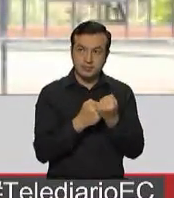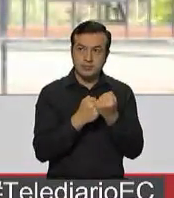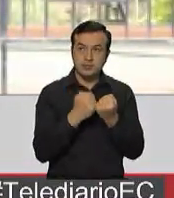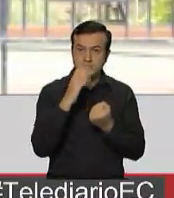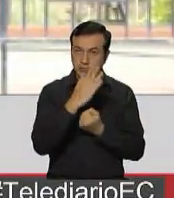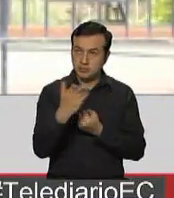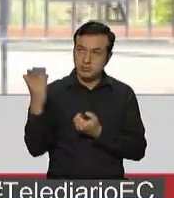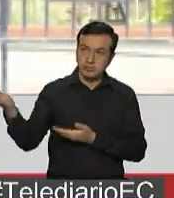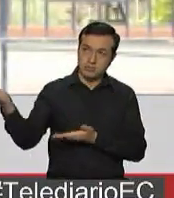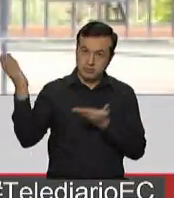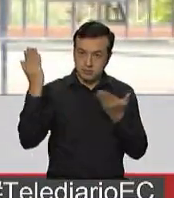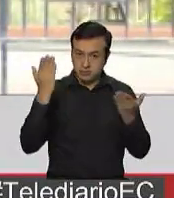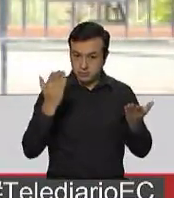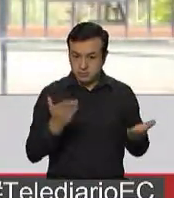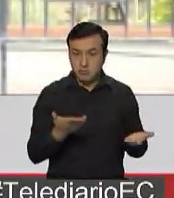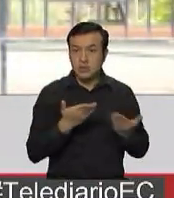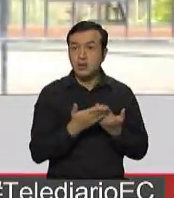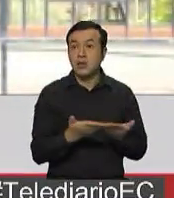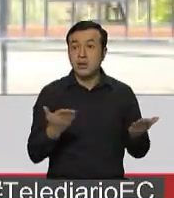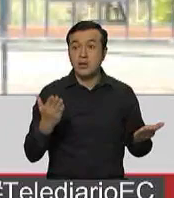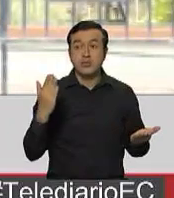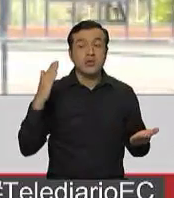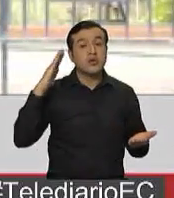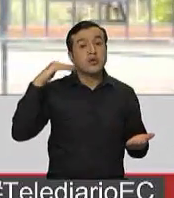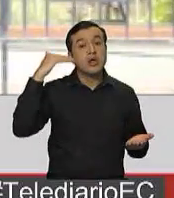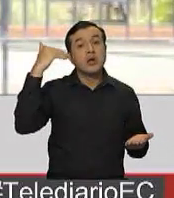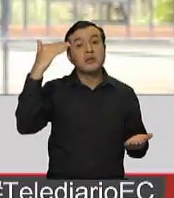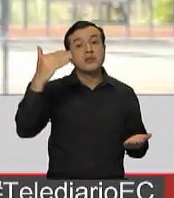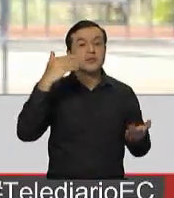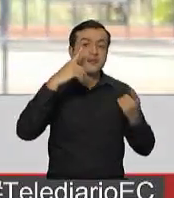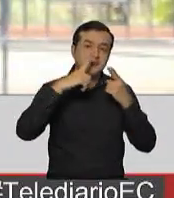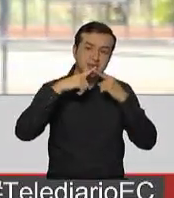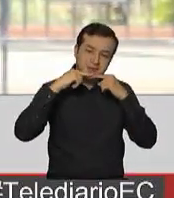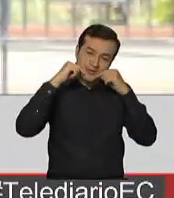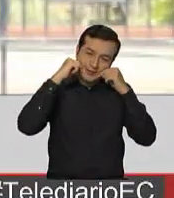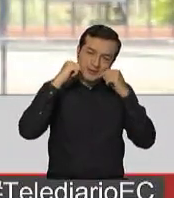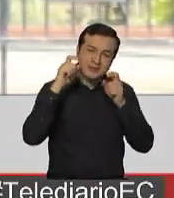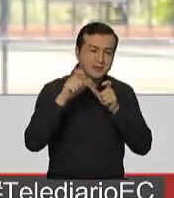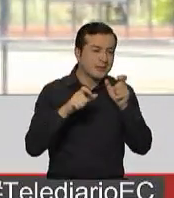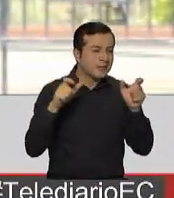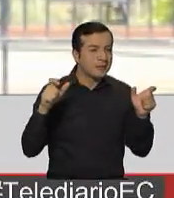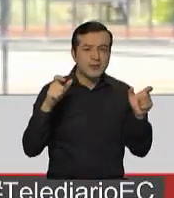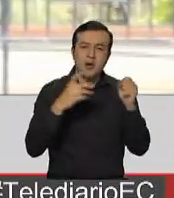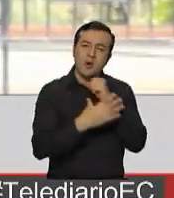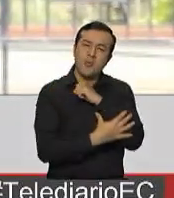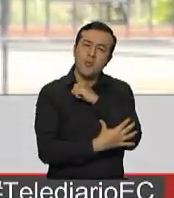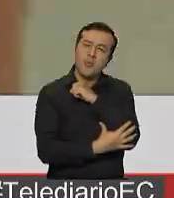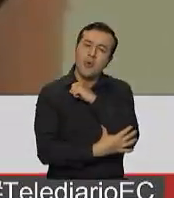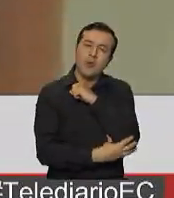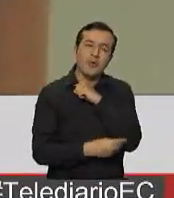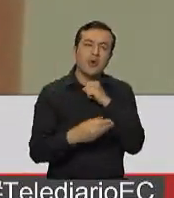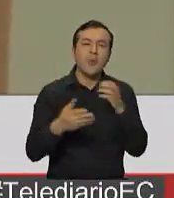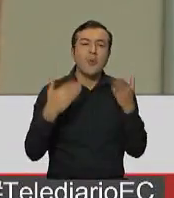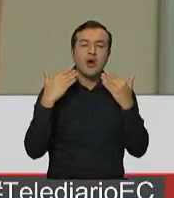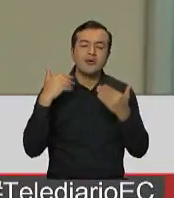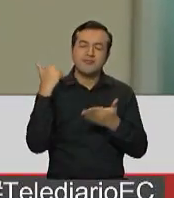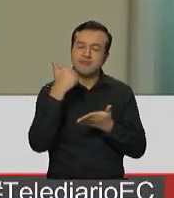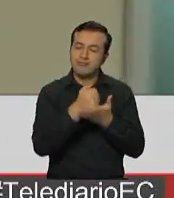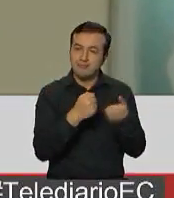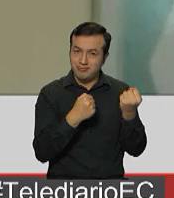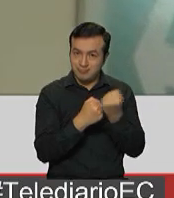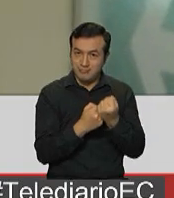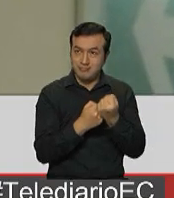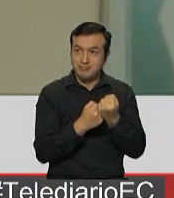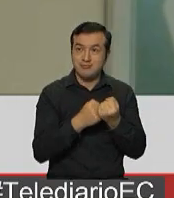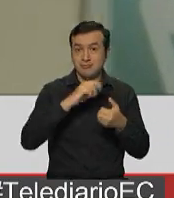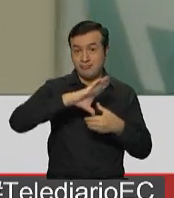hecho se traducirá después en sonrisas de la gente más pobre de Guayaquil. El cónsul de Estados Unidos